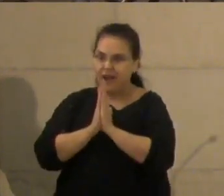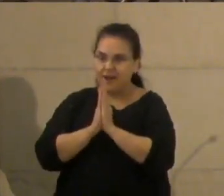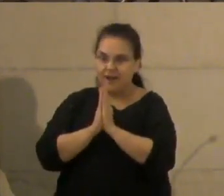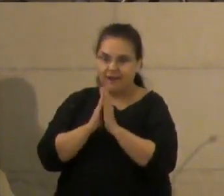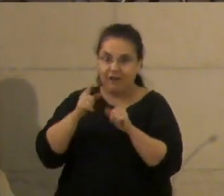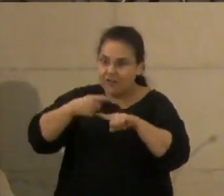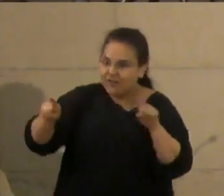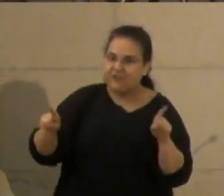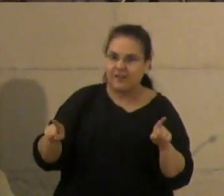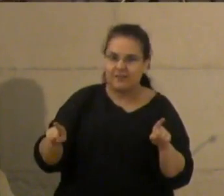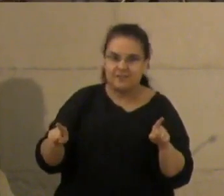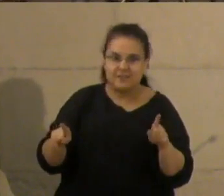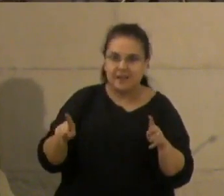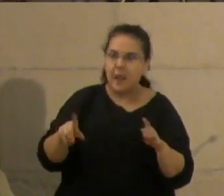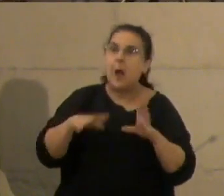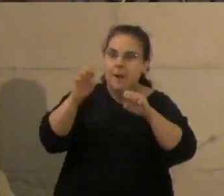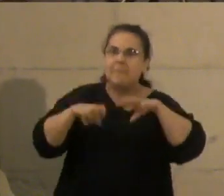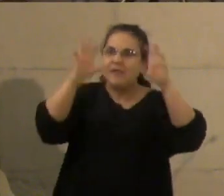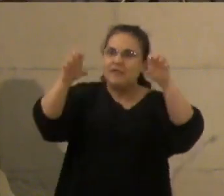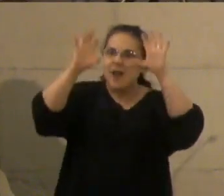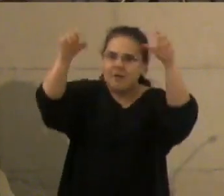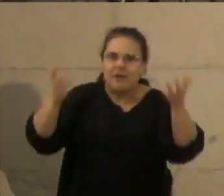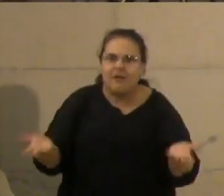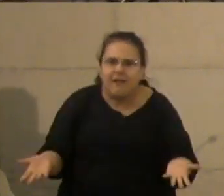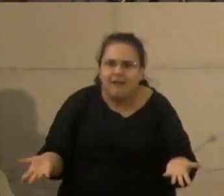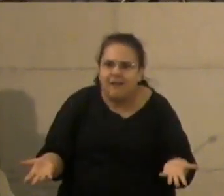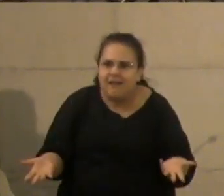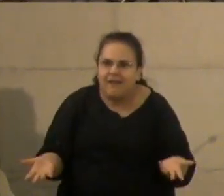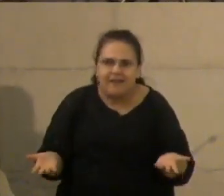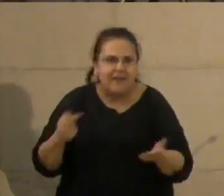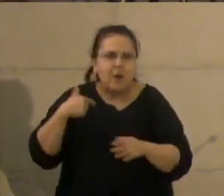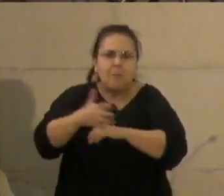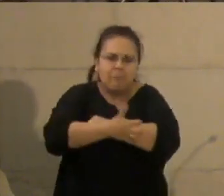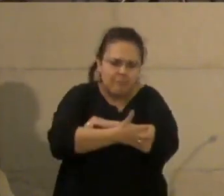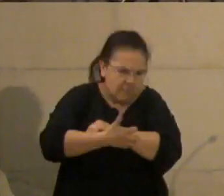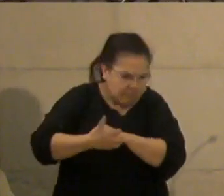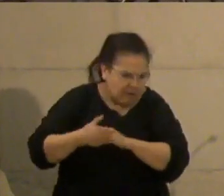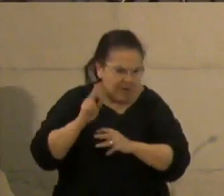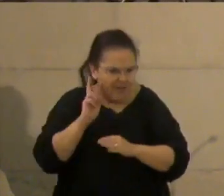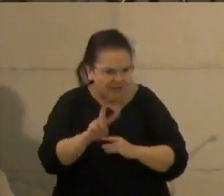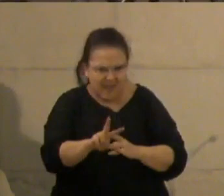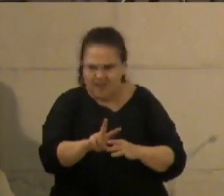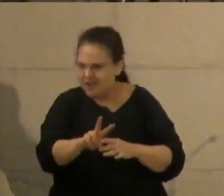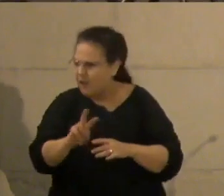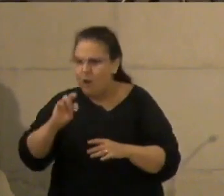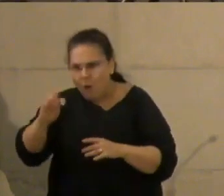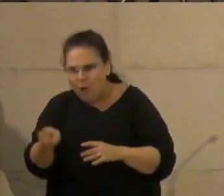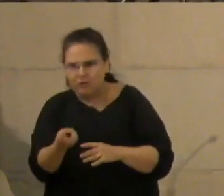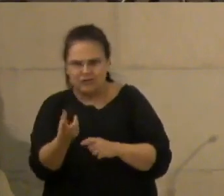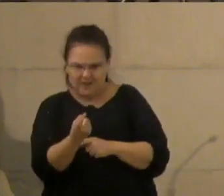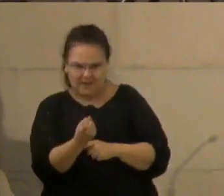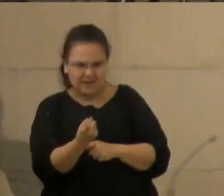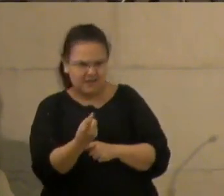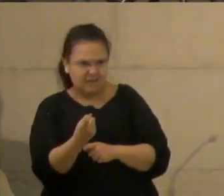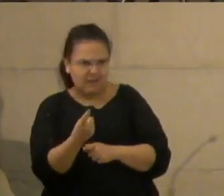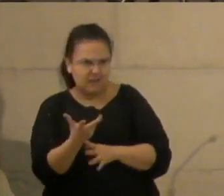verdad, hemos aprendido a ser sensible a los empobrecidos que van surgiendo a nuestro alrededor. Es